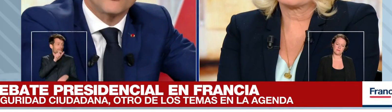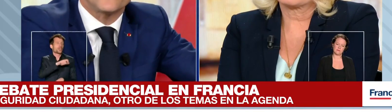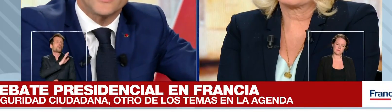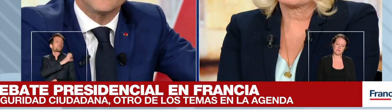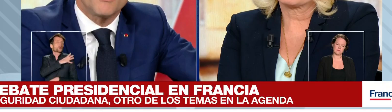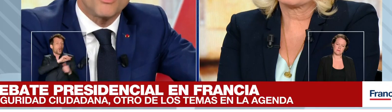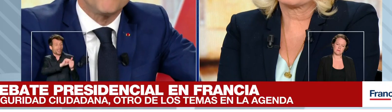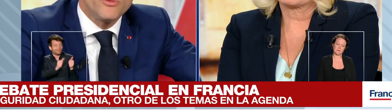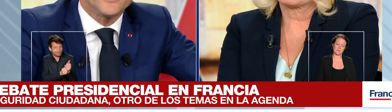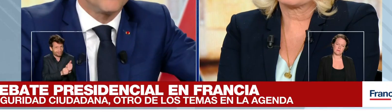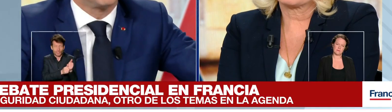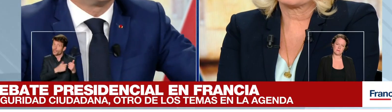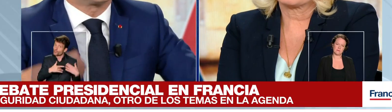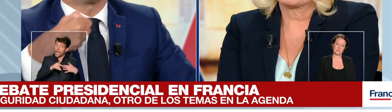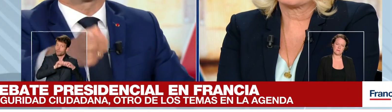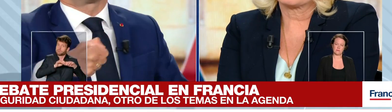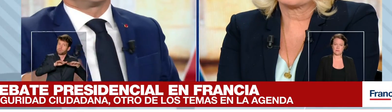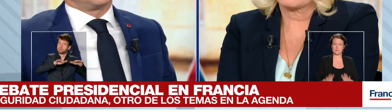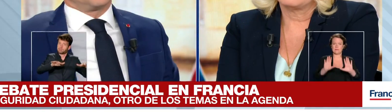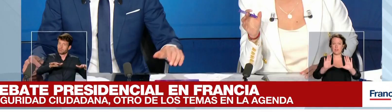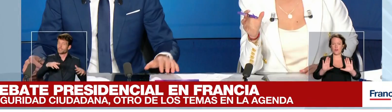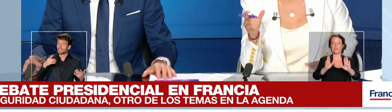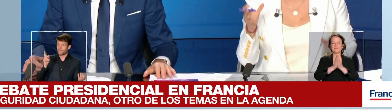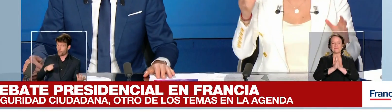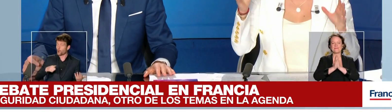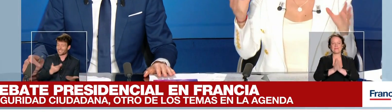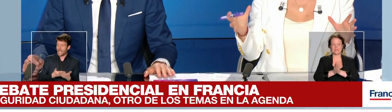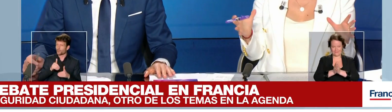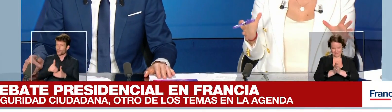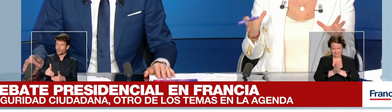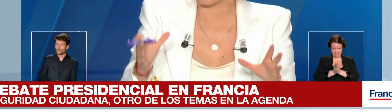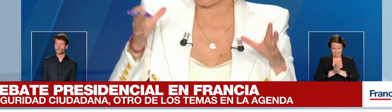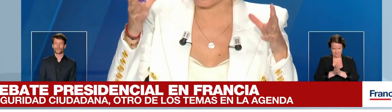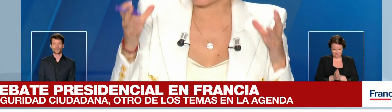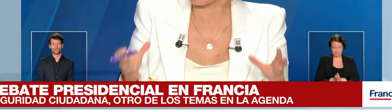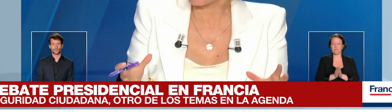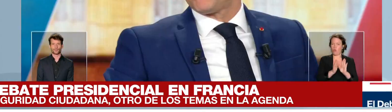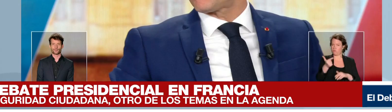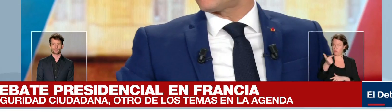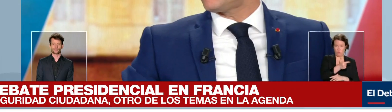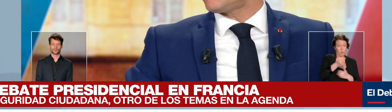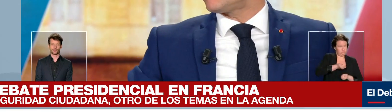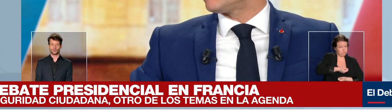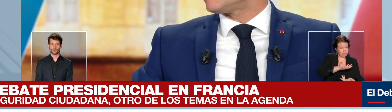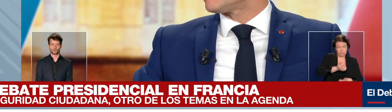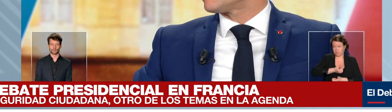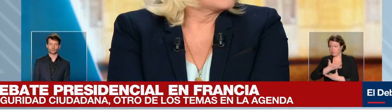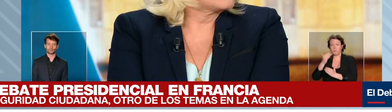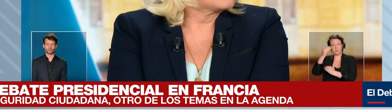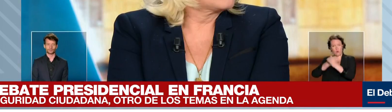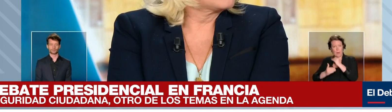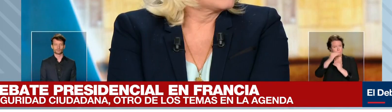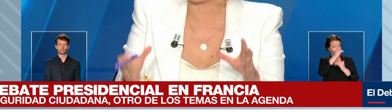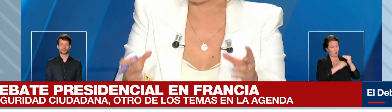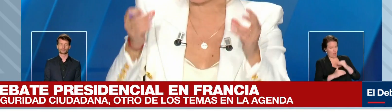de proximidad. Necesitamos ir mucho más rápido para a través de esta reinversión. Ambos ya desarrollaron sus